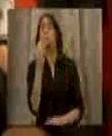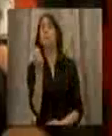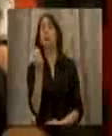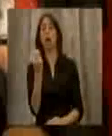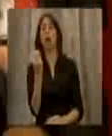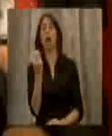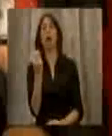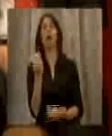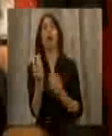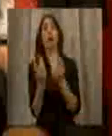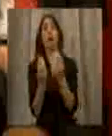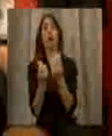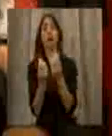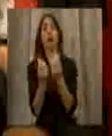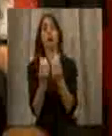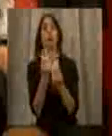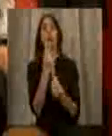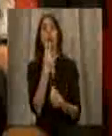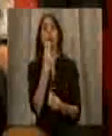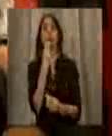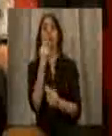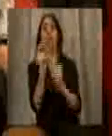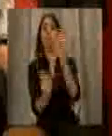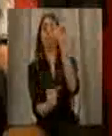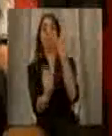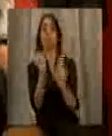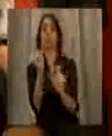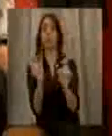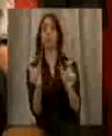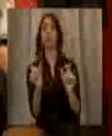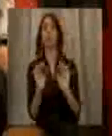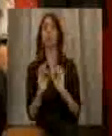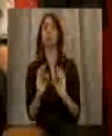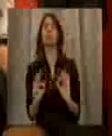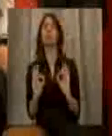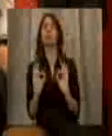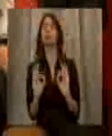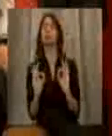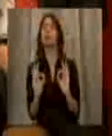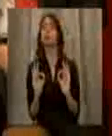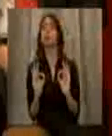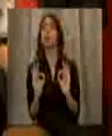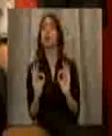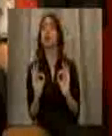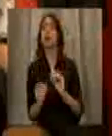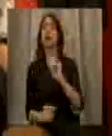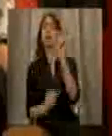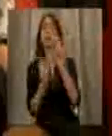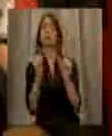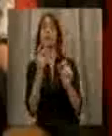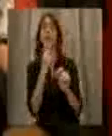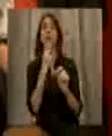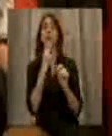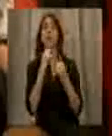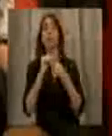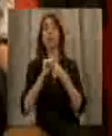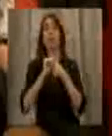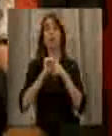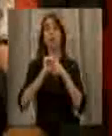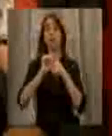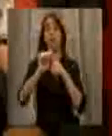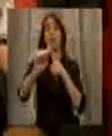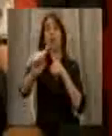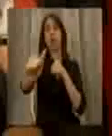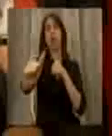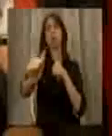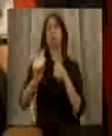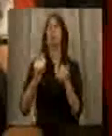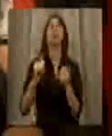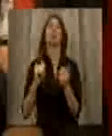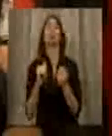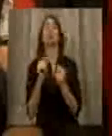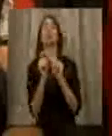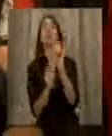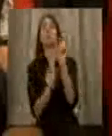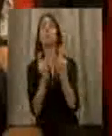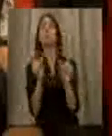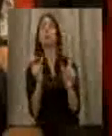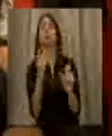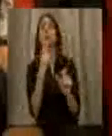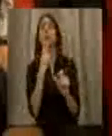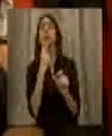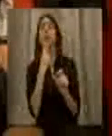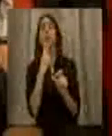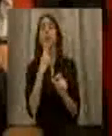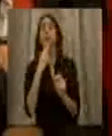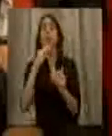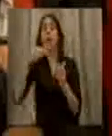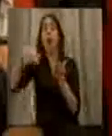sustancialmente la calidad de vida a la población, especialmente a aquellos que viven más alejados, especialmente a aquellos que viven